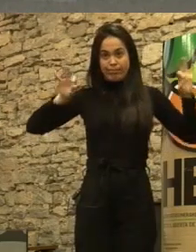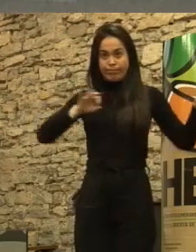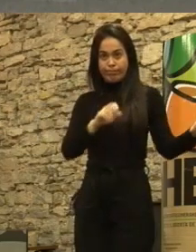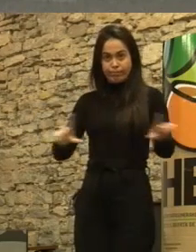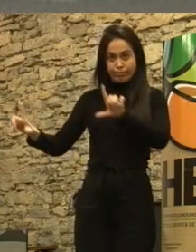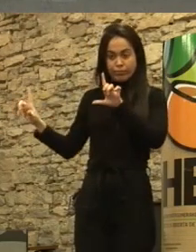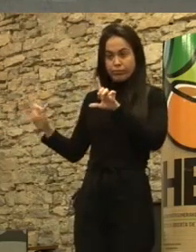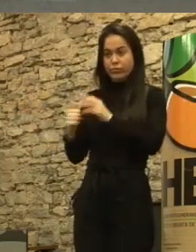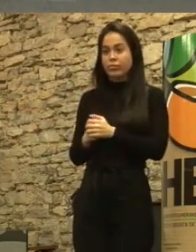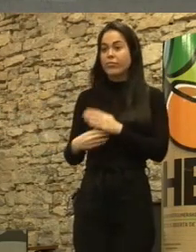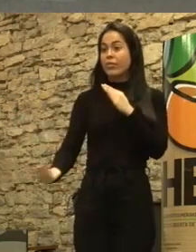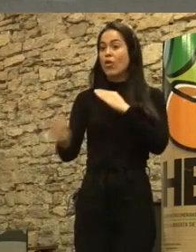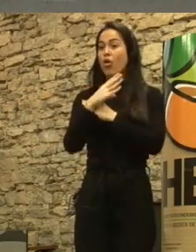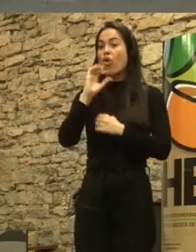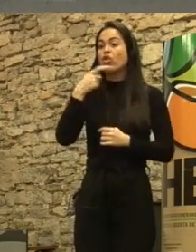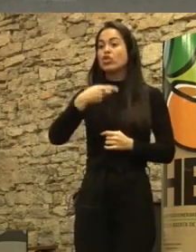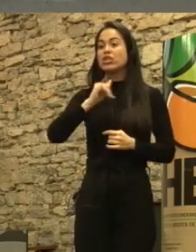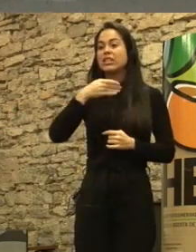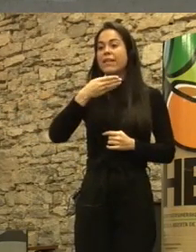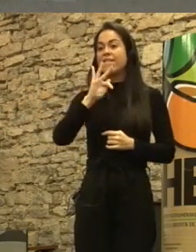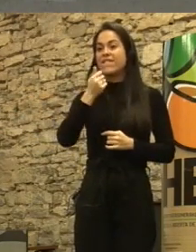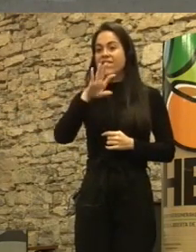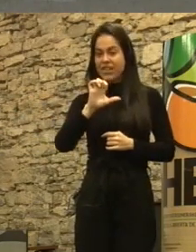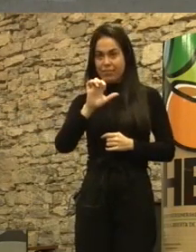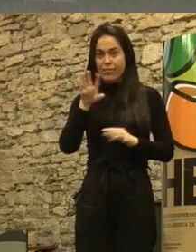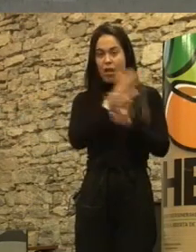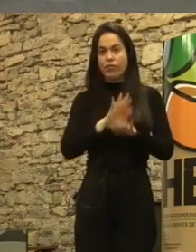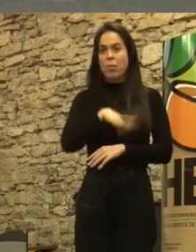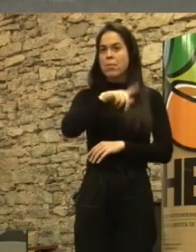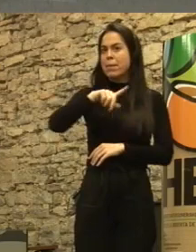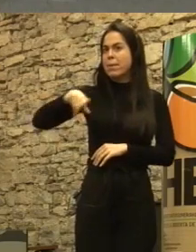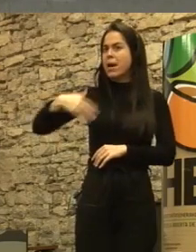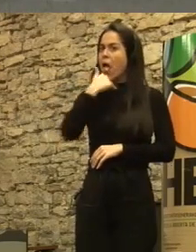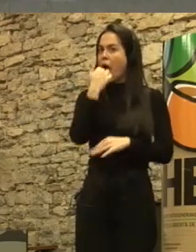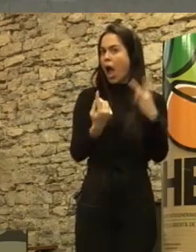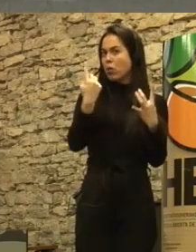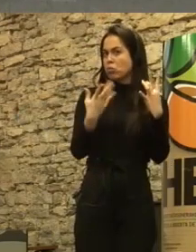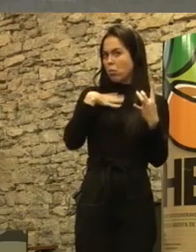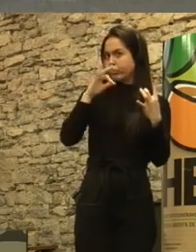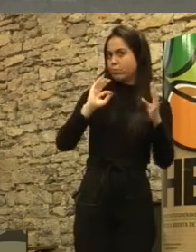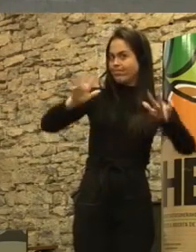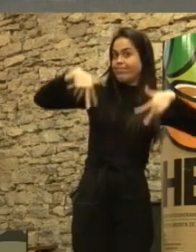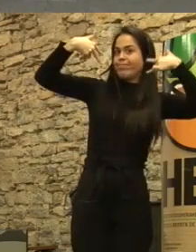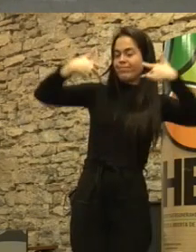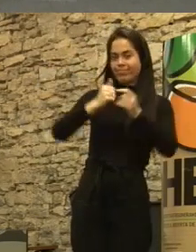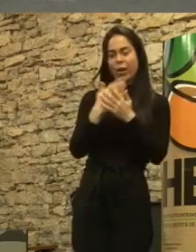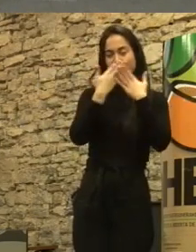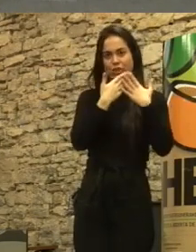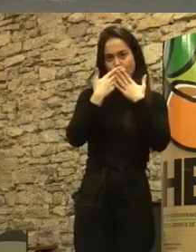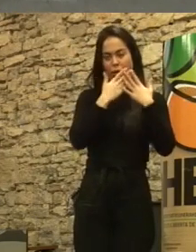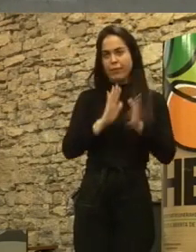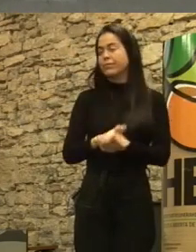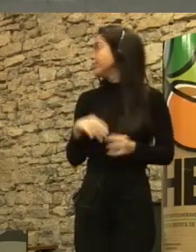cierto fue gracias a una beca de OSIFE, no sé si lo he dicho ya, pero me dieron una beca que me permitió dedicar unos meses para poder estudiar esto, ¿no? El punto de partida es un poco